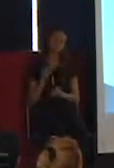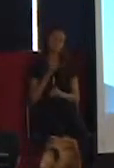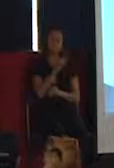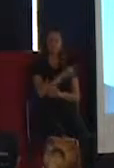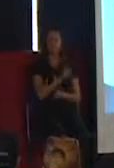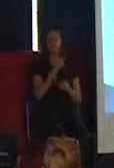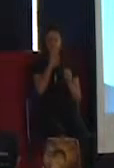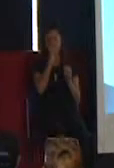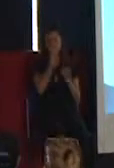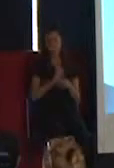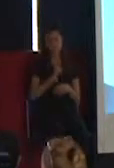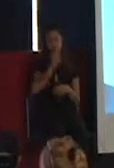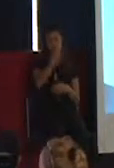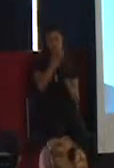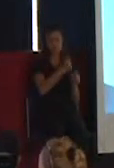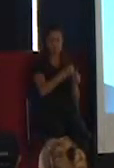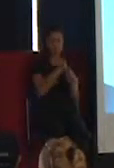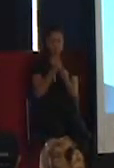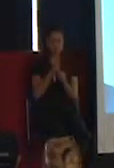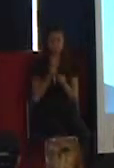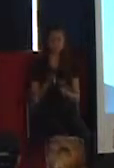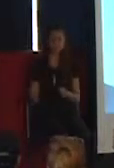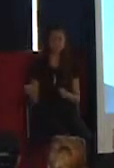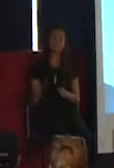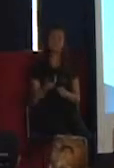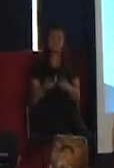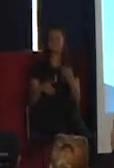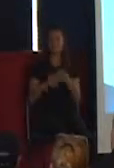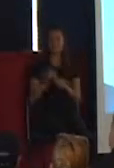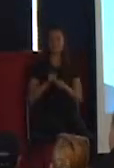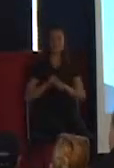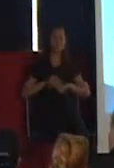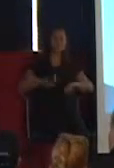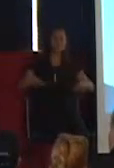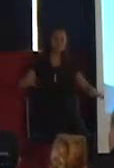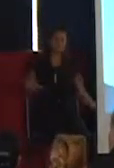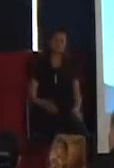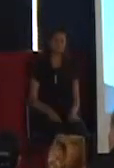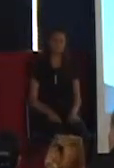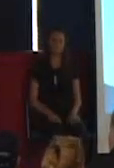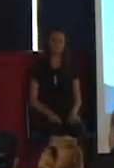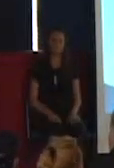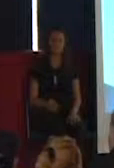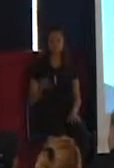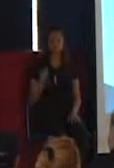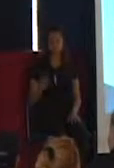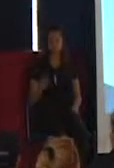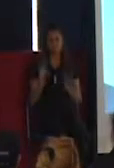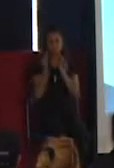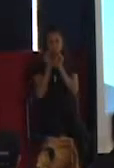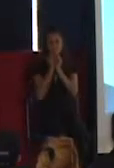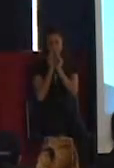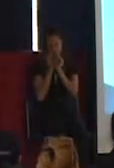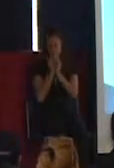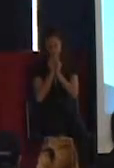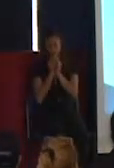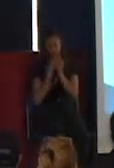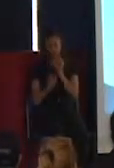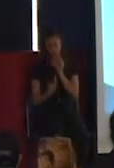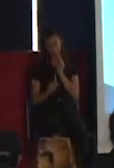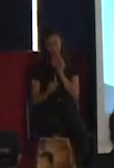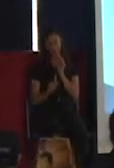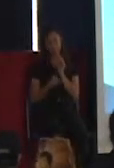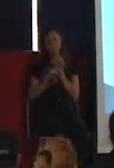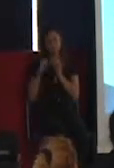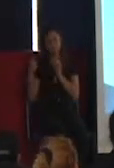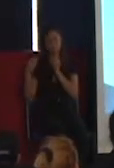la difusión, ¿sí?, en esta materia, el Instituto Colombiano de Bienestar Familiar